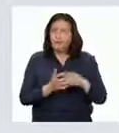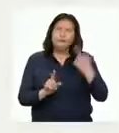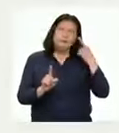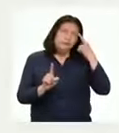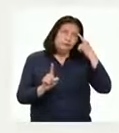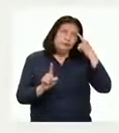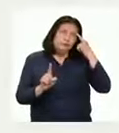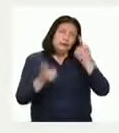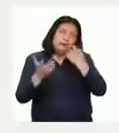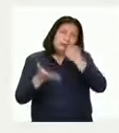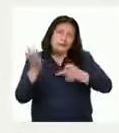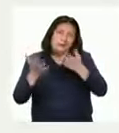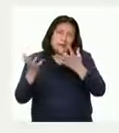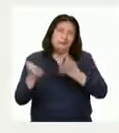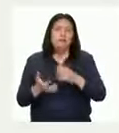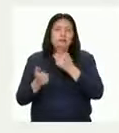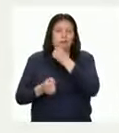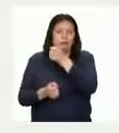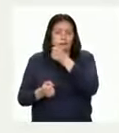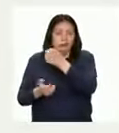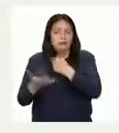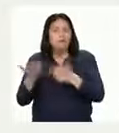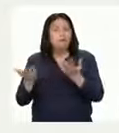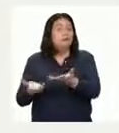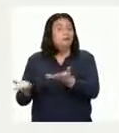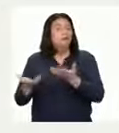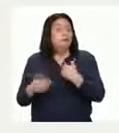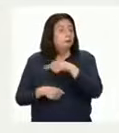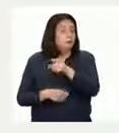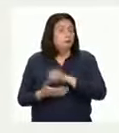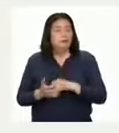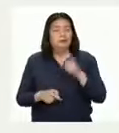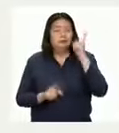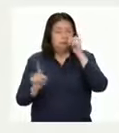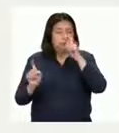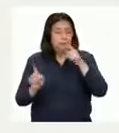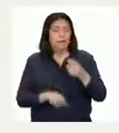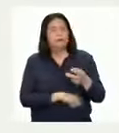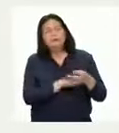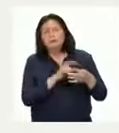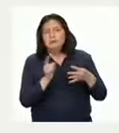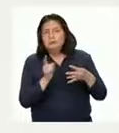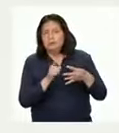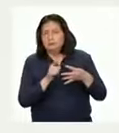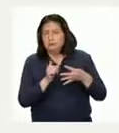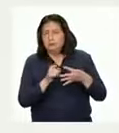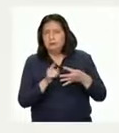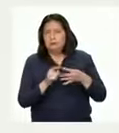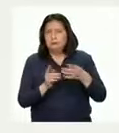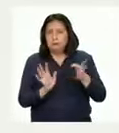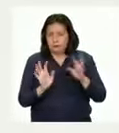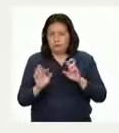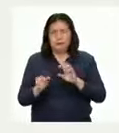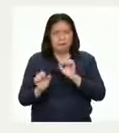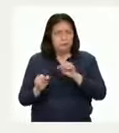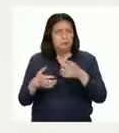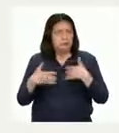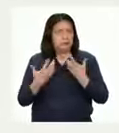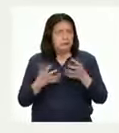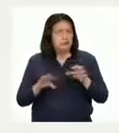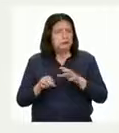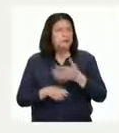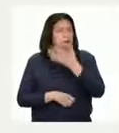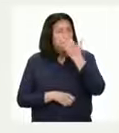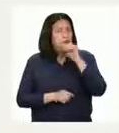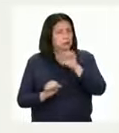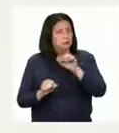de sus entrevistas, las y los invito a hacerse estas preguntas. Eso les permitirá formular de la